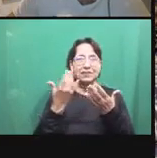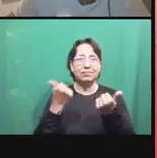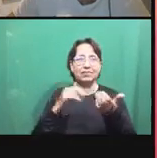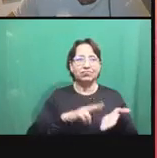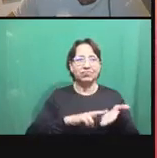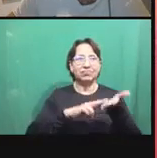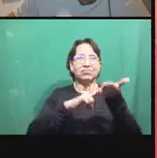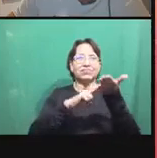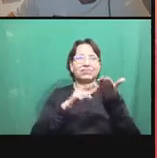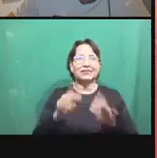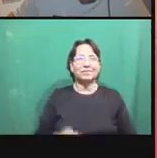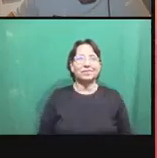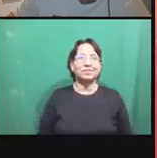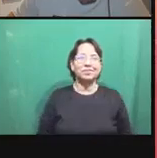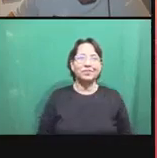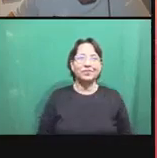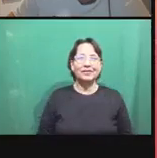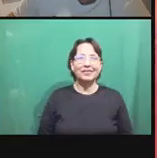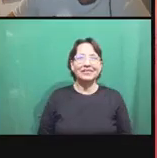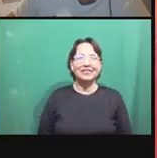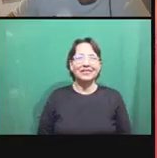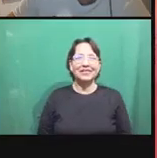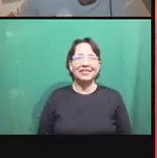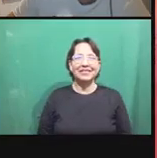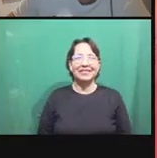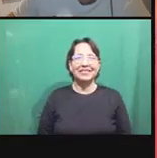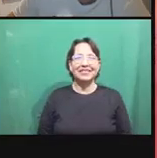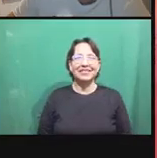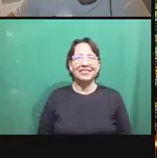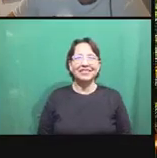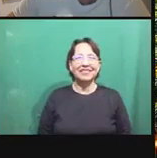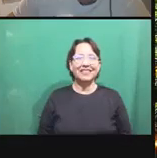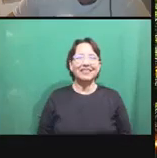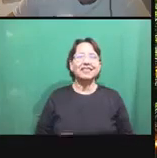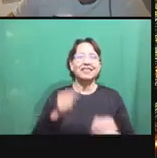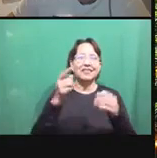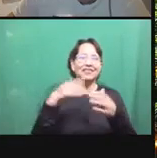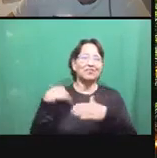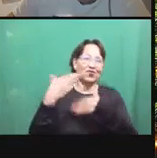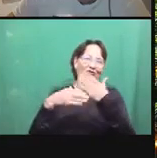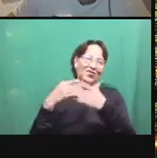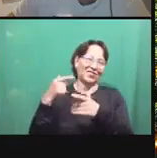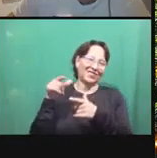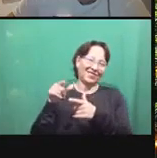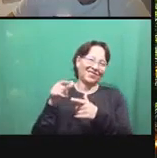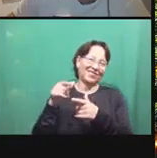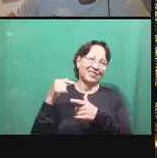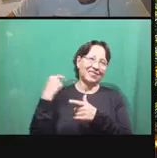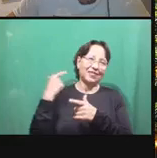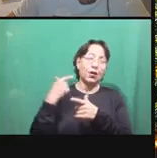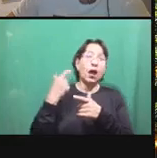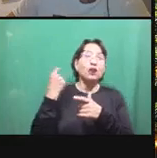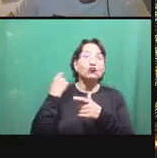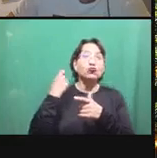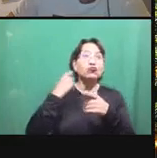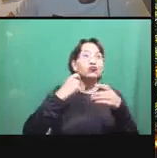ayudado a construir a ellos. Es un poquito el proceso de los últimos muros con